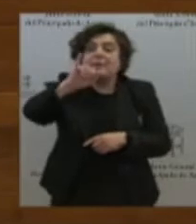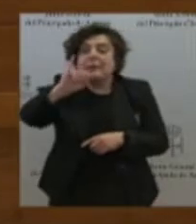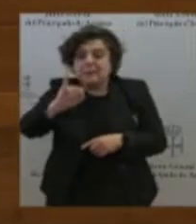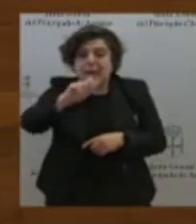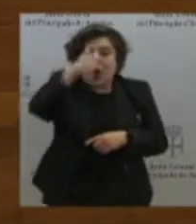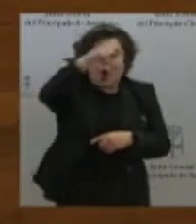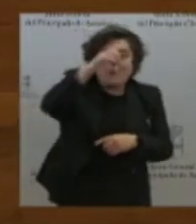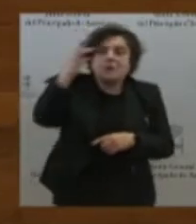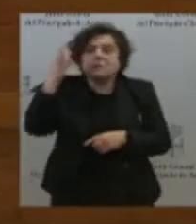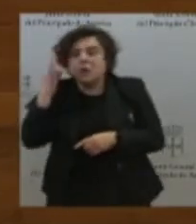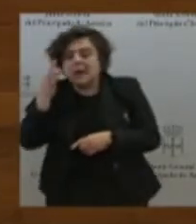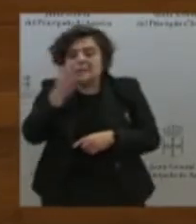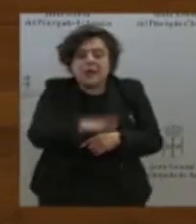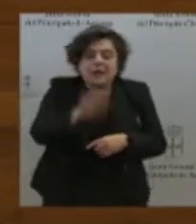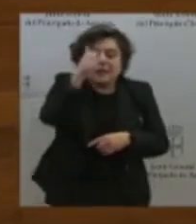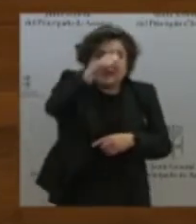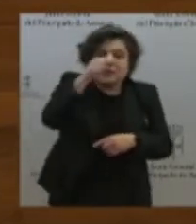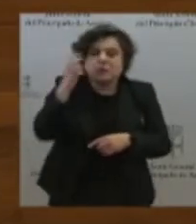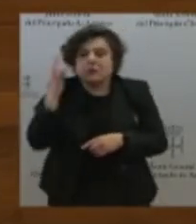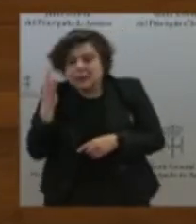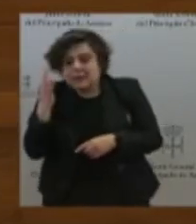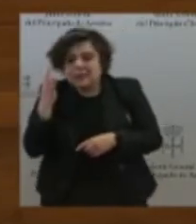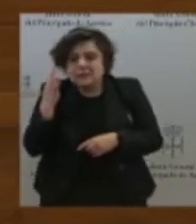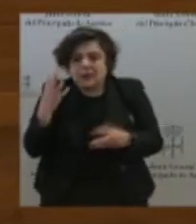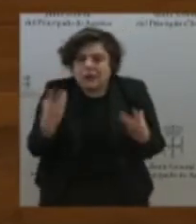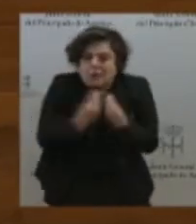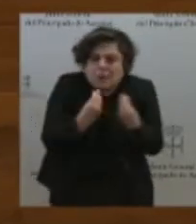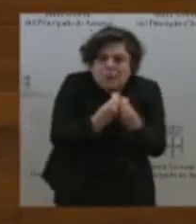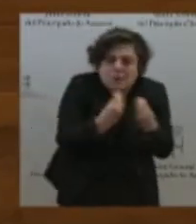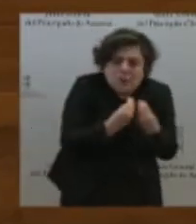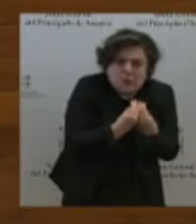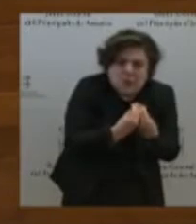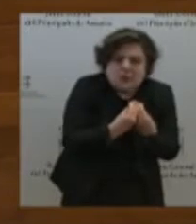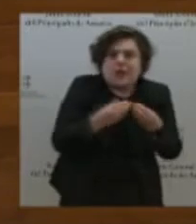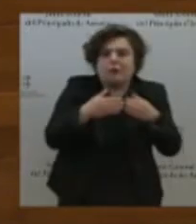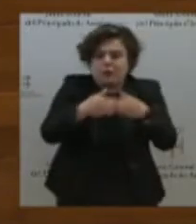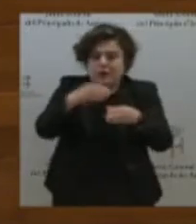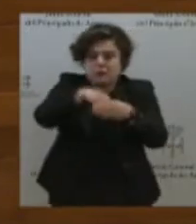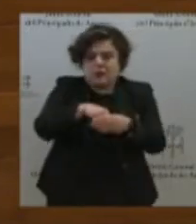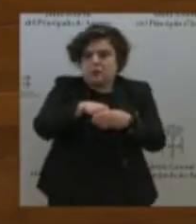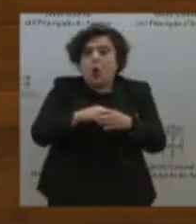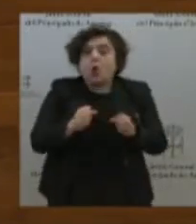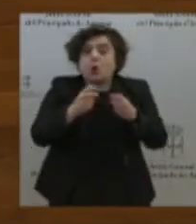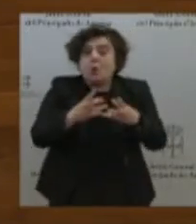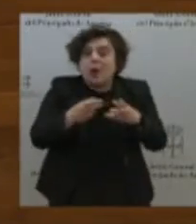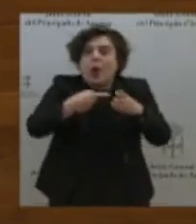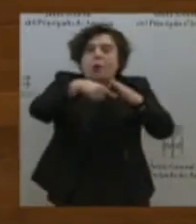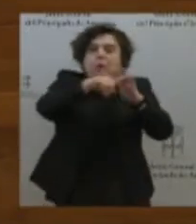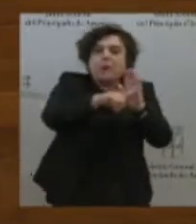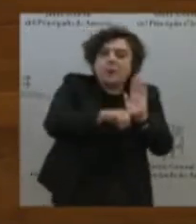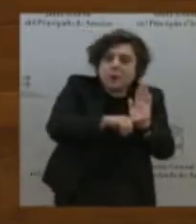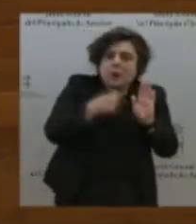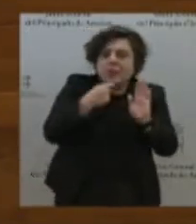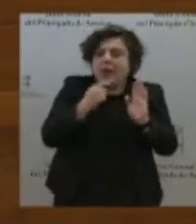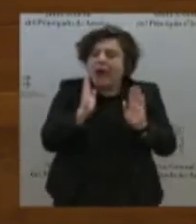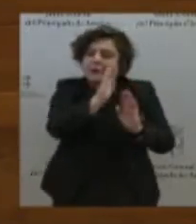bodegas. No contamos con un censo de víctimas civiles provocadas por los combates y los bombardeos, ni tampoco con